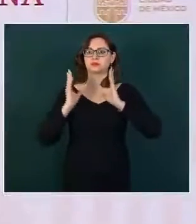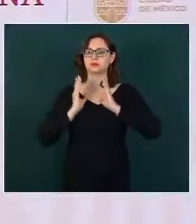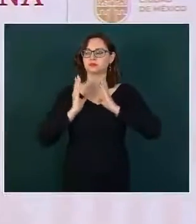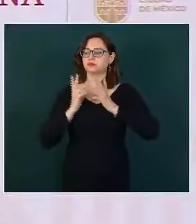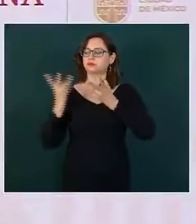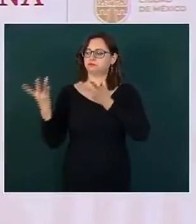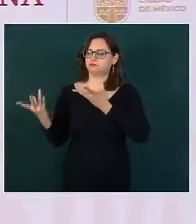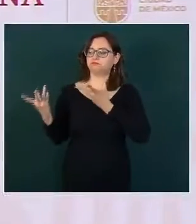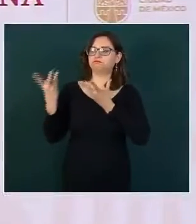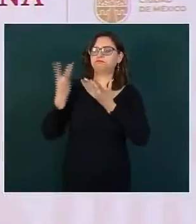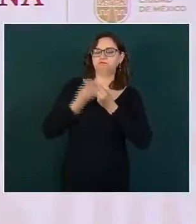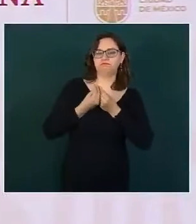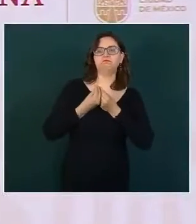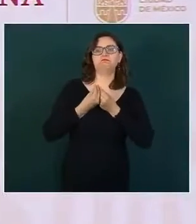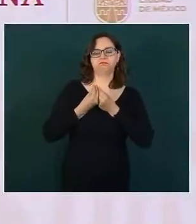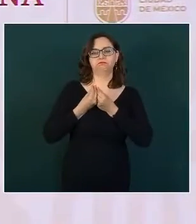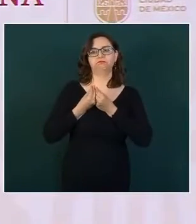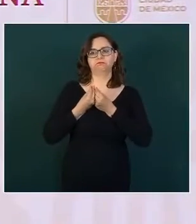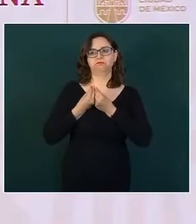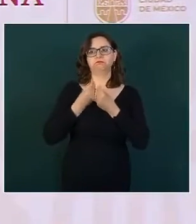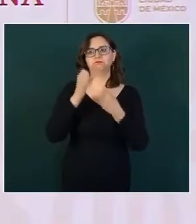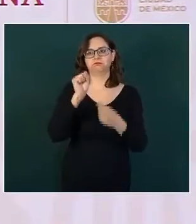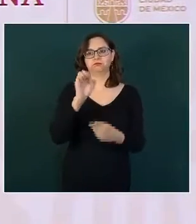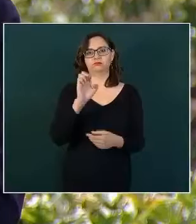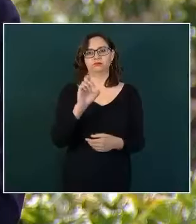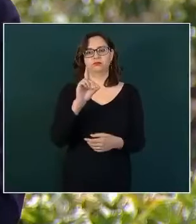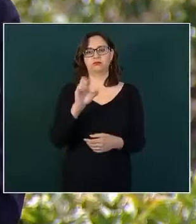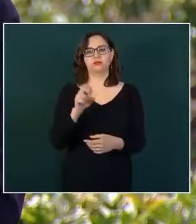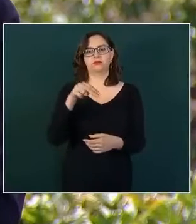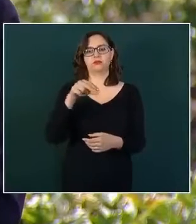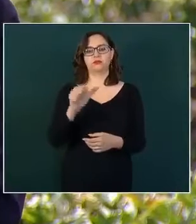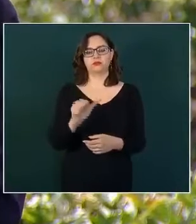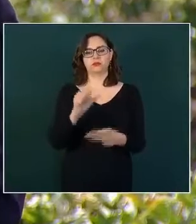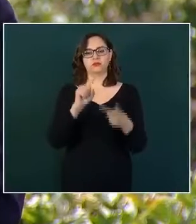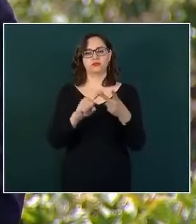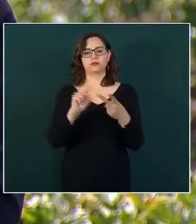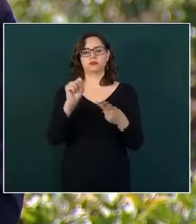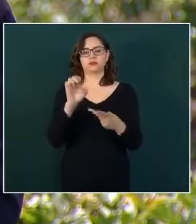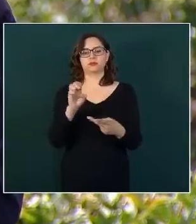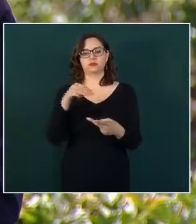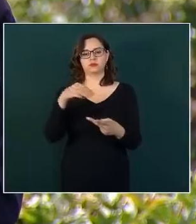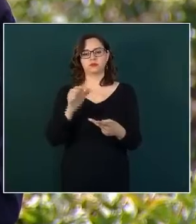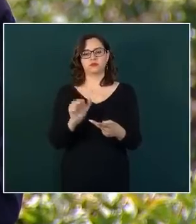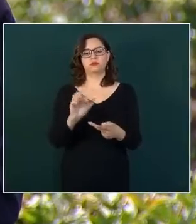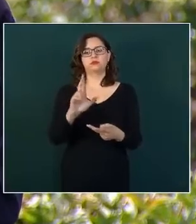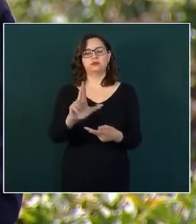la Secretaría de la Defensa y la Secretaría de Marina.